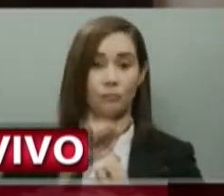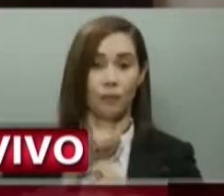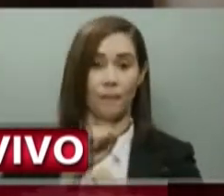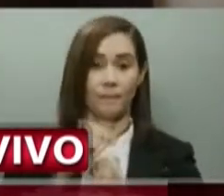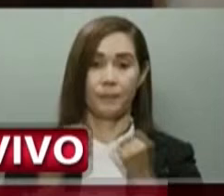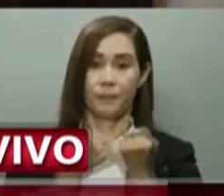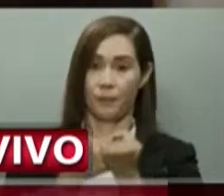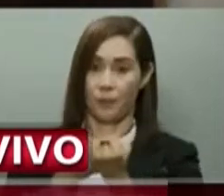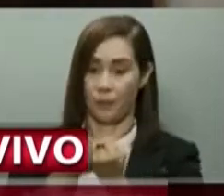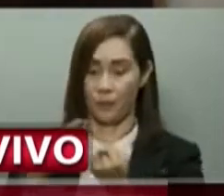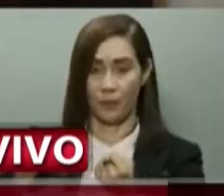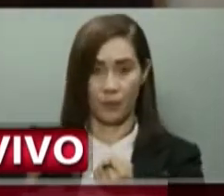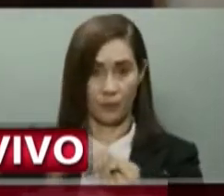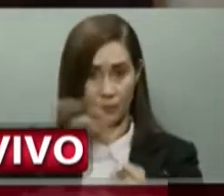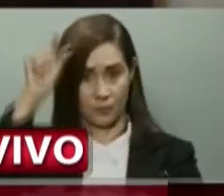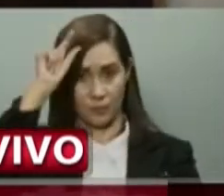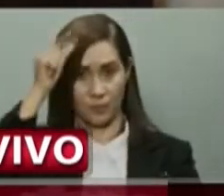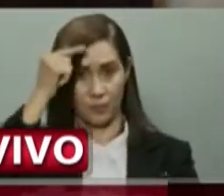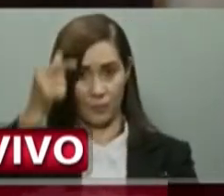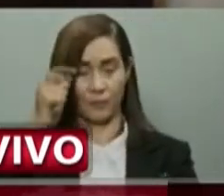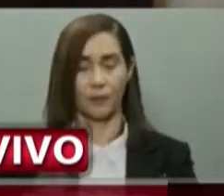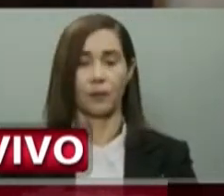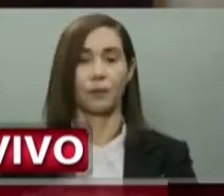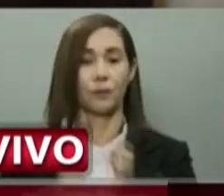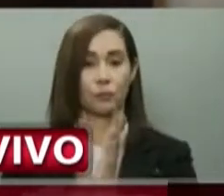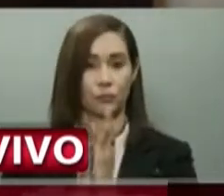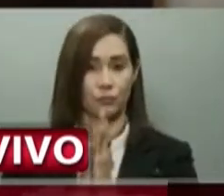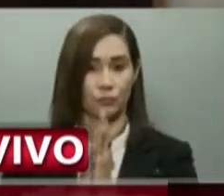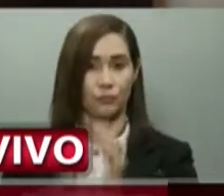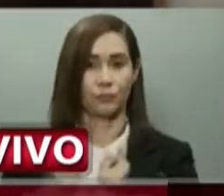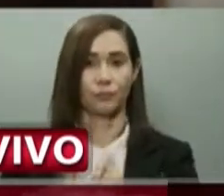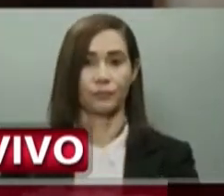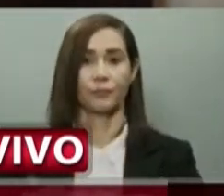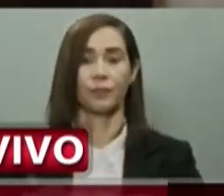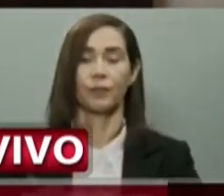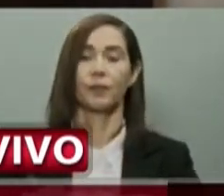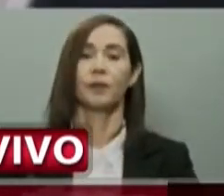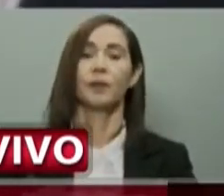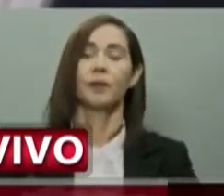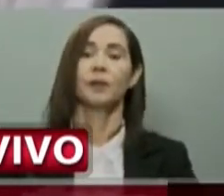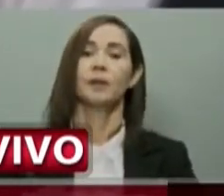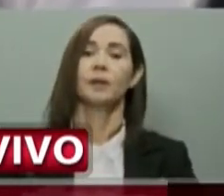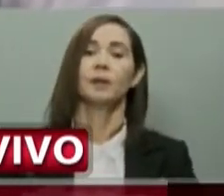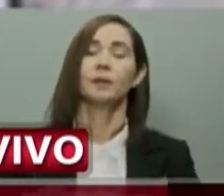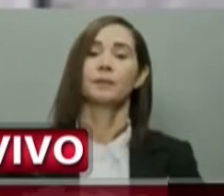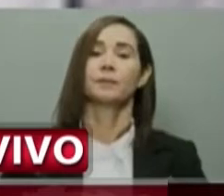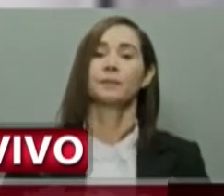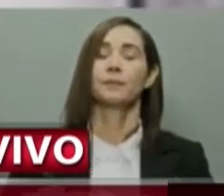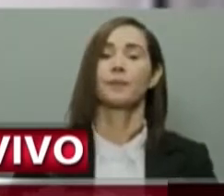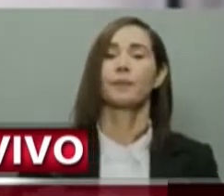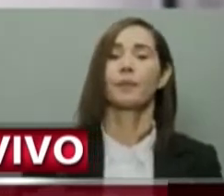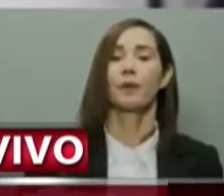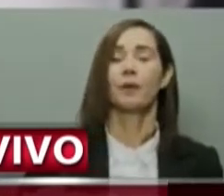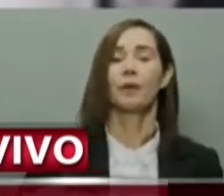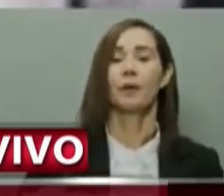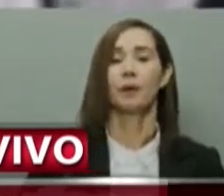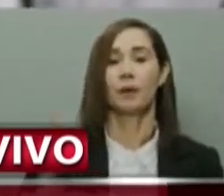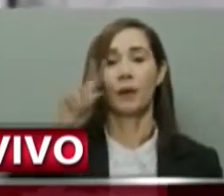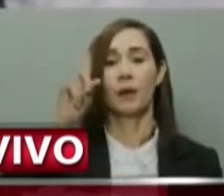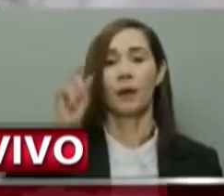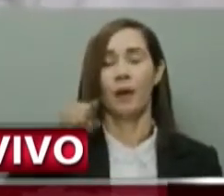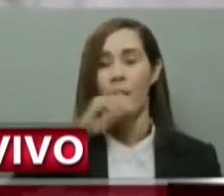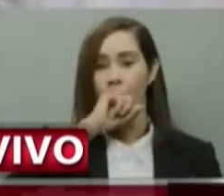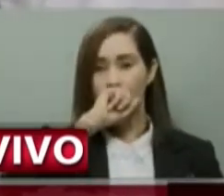mano con nosotros en ese sentido. Por eso quiero felicitar. Pedro Castro, Periódico